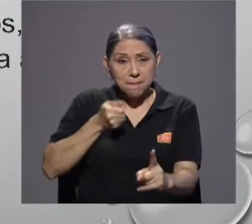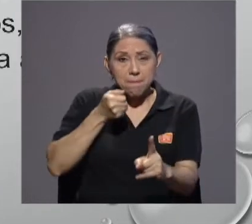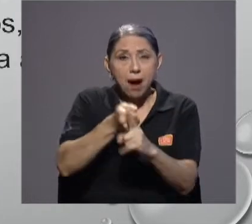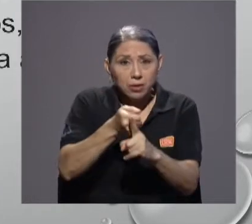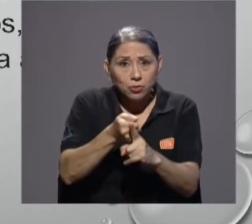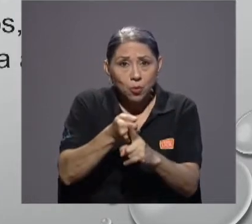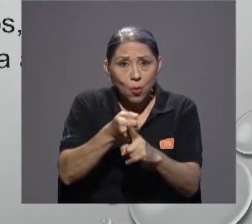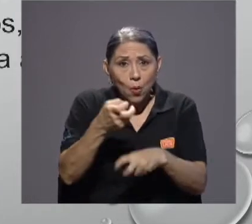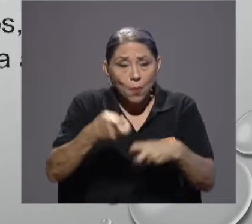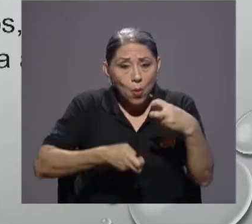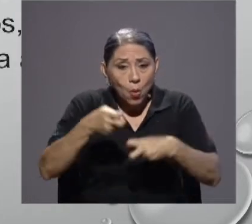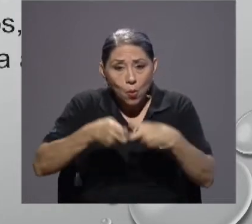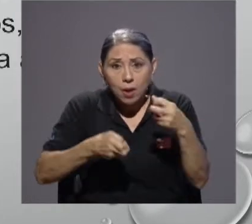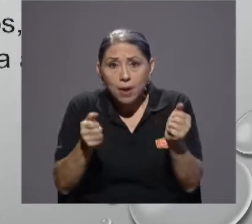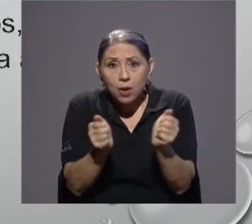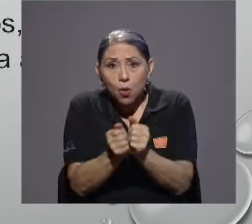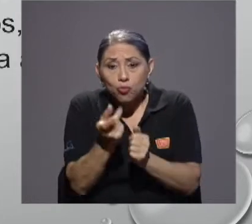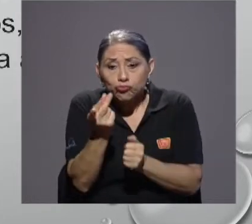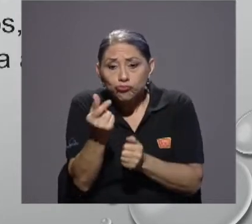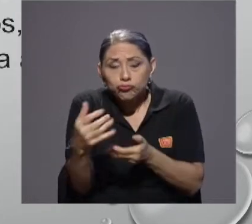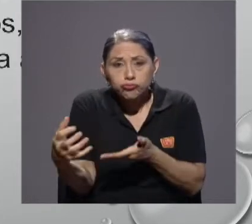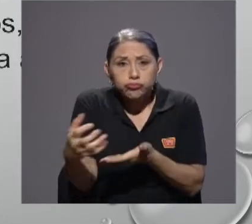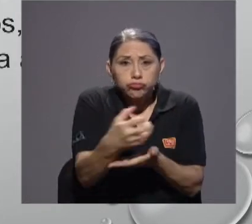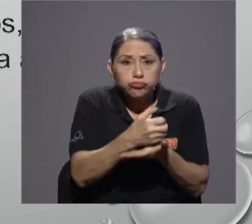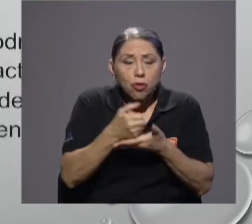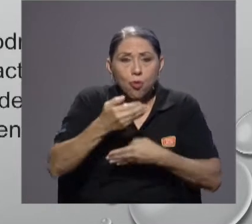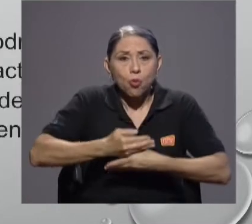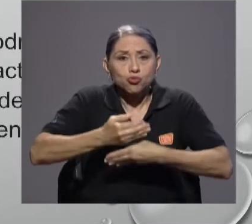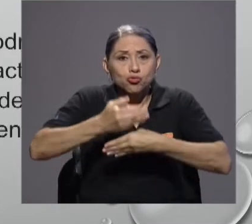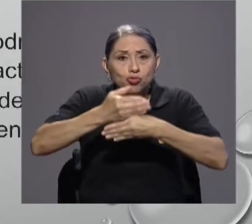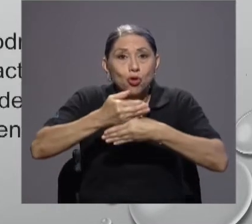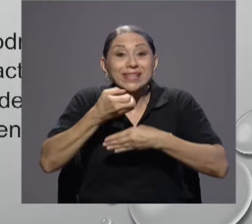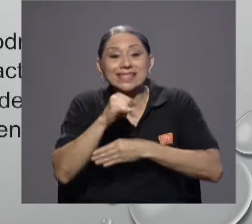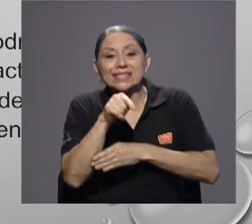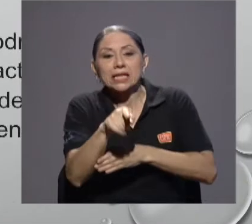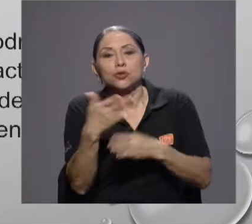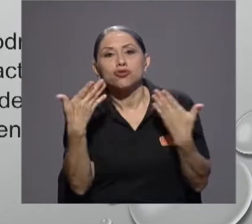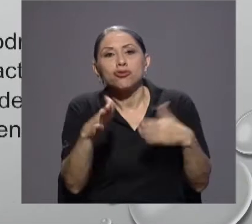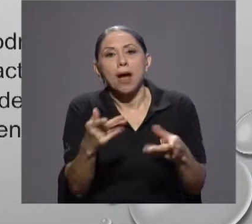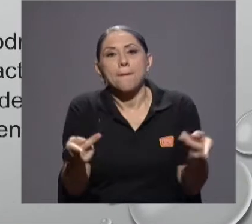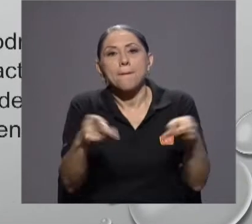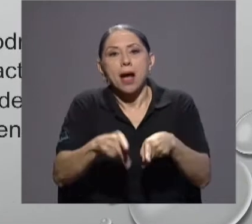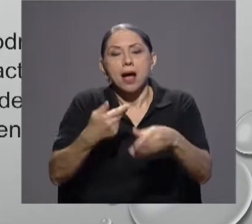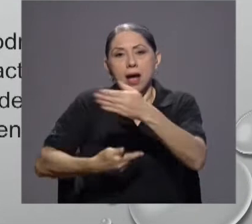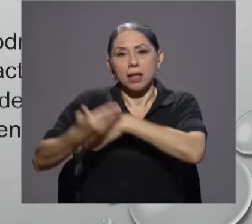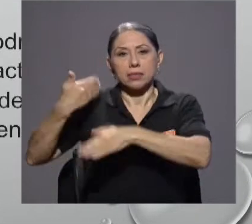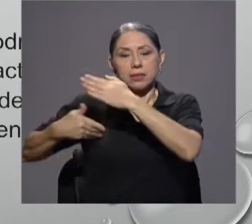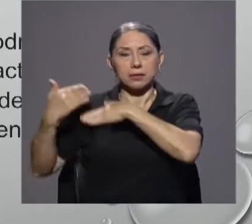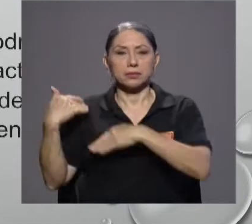de construcción que ya venía de antes.